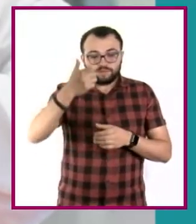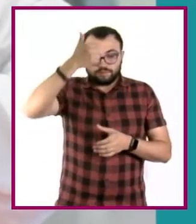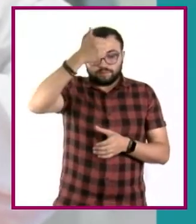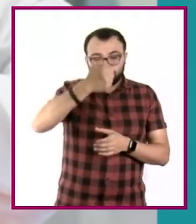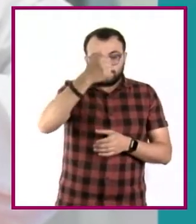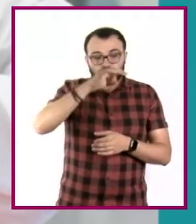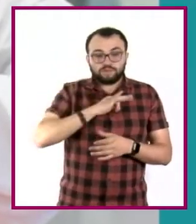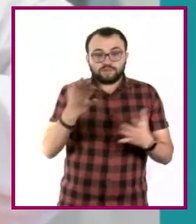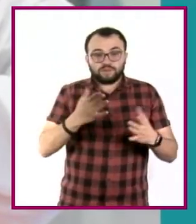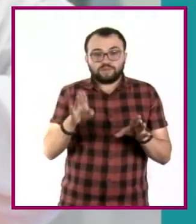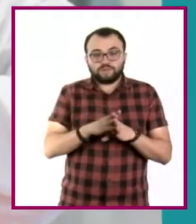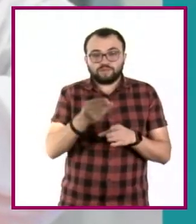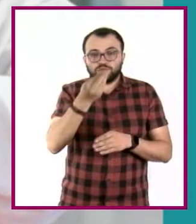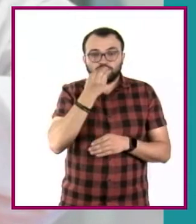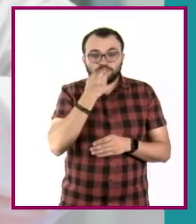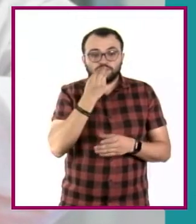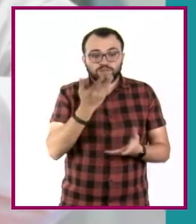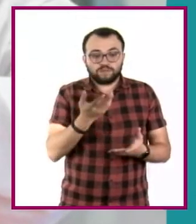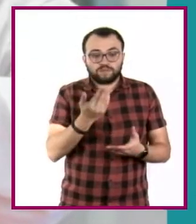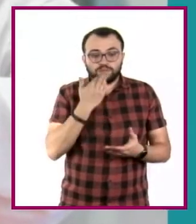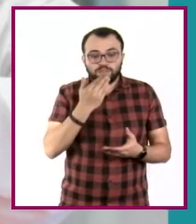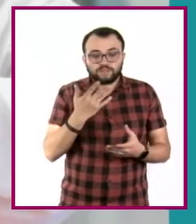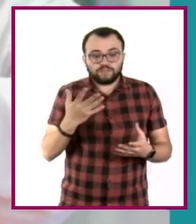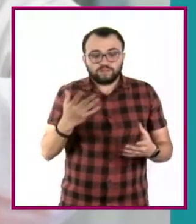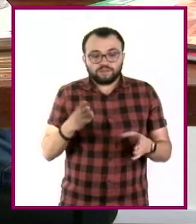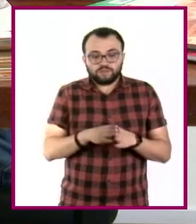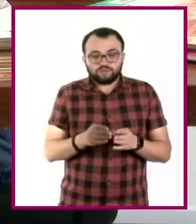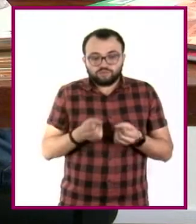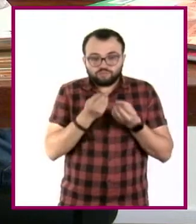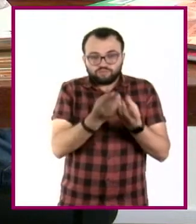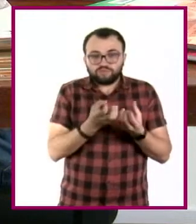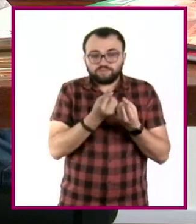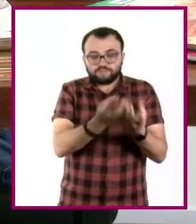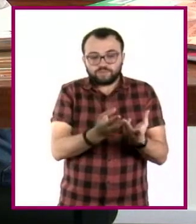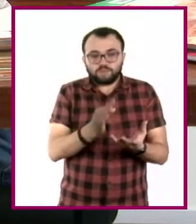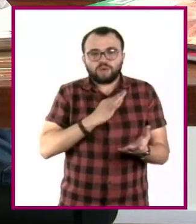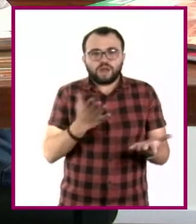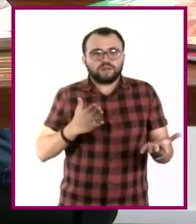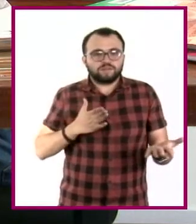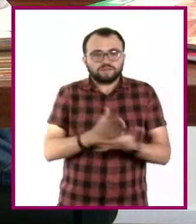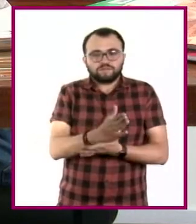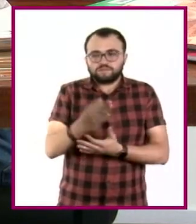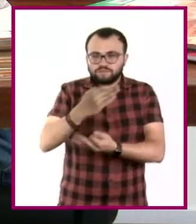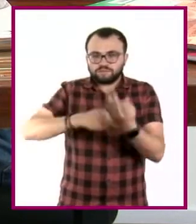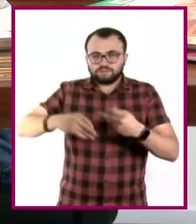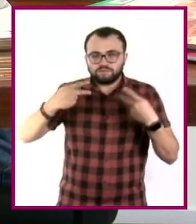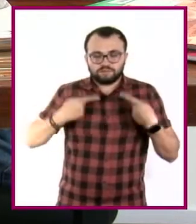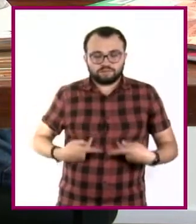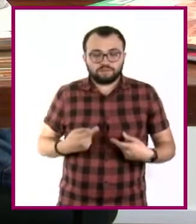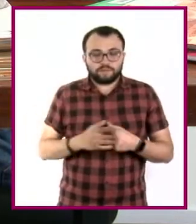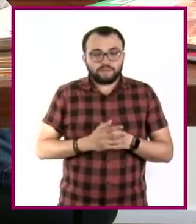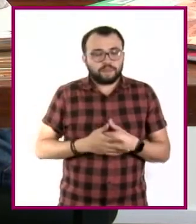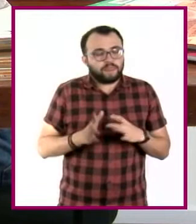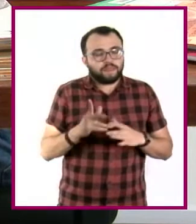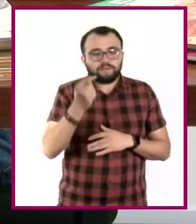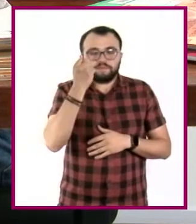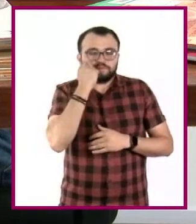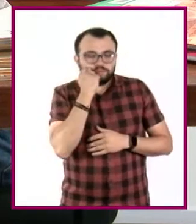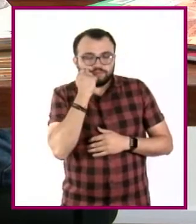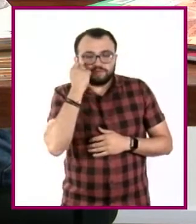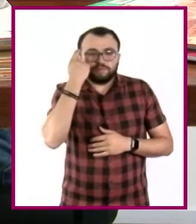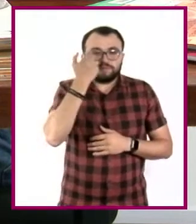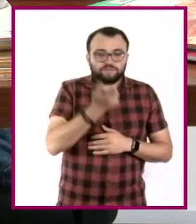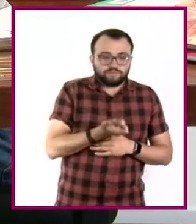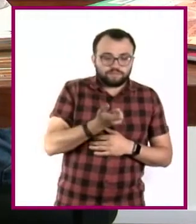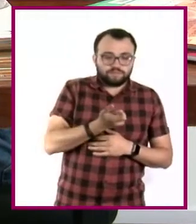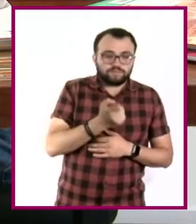es posible producir comida funcional enriquecida con estas sustancias que puede ser accesible para toda la población, independientemente de sus recursos